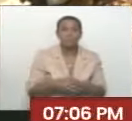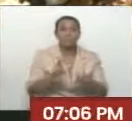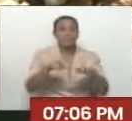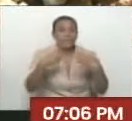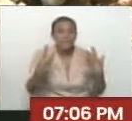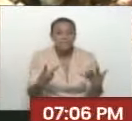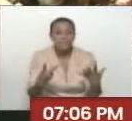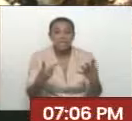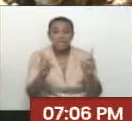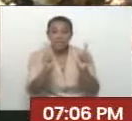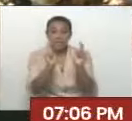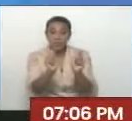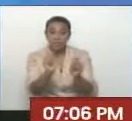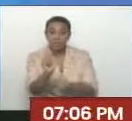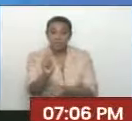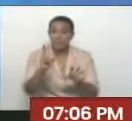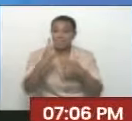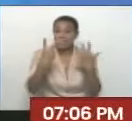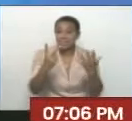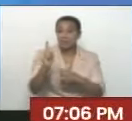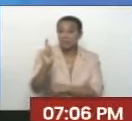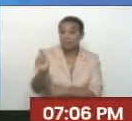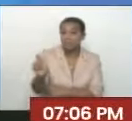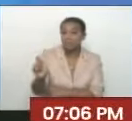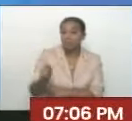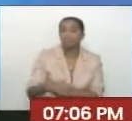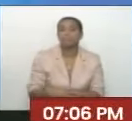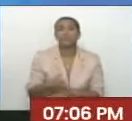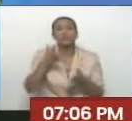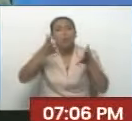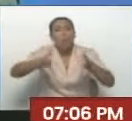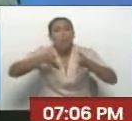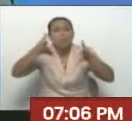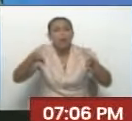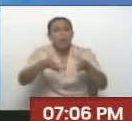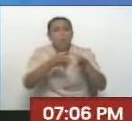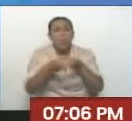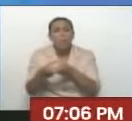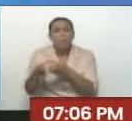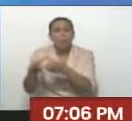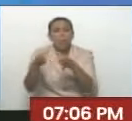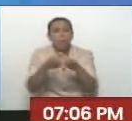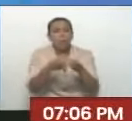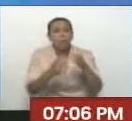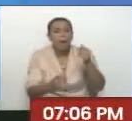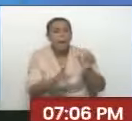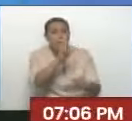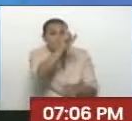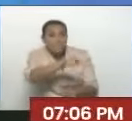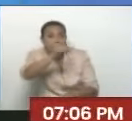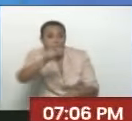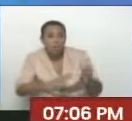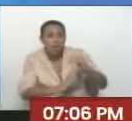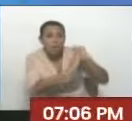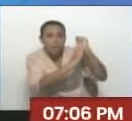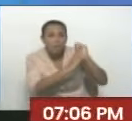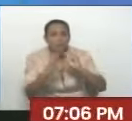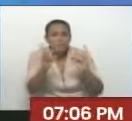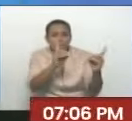7T. Y yo quiero decirles a ustedes que he orientado a los equipos de debate profundizar, ampliar los